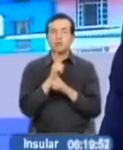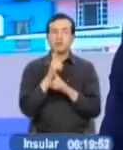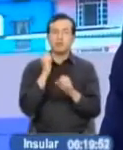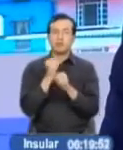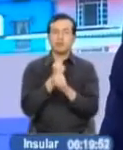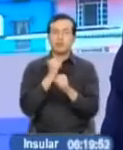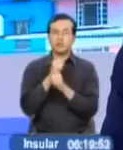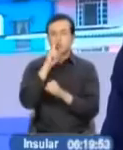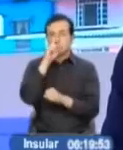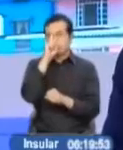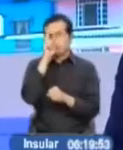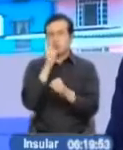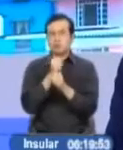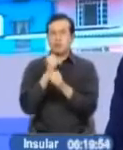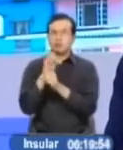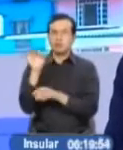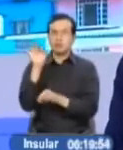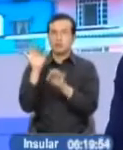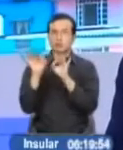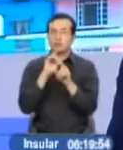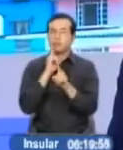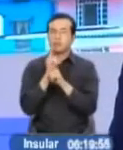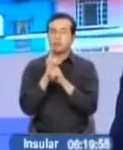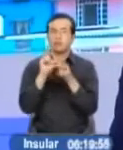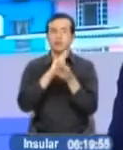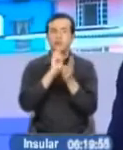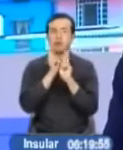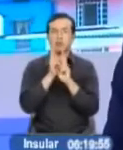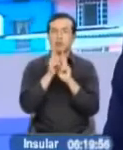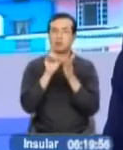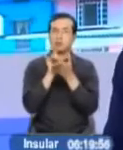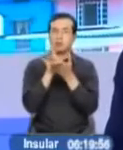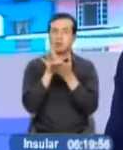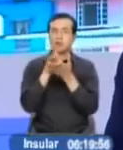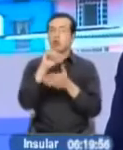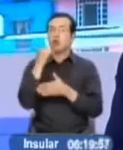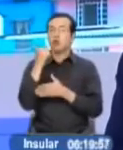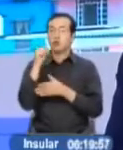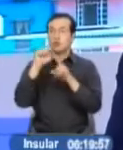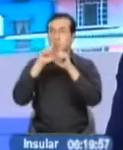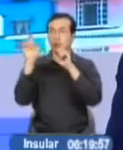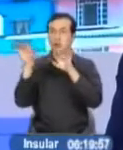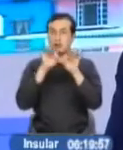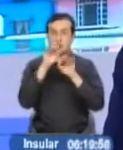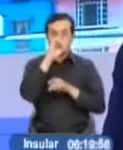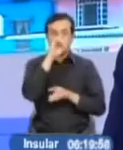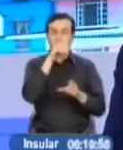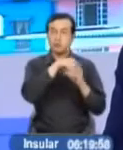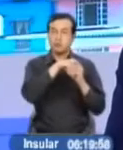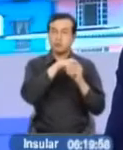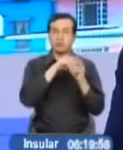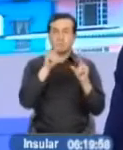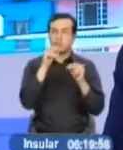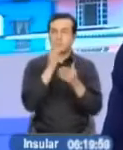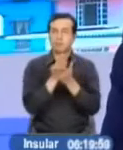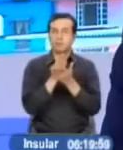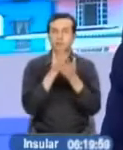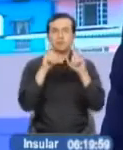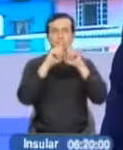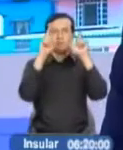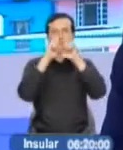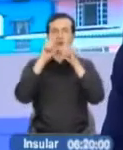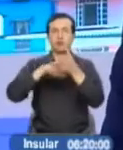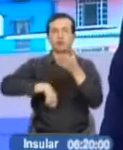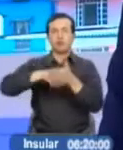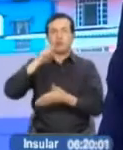laboral, mientras se hacía la reforma que eliminara la tercerización. Entonces, como la empresa tenía contratos